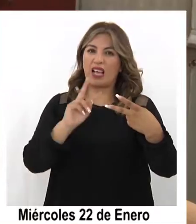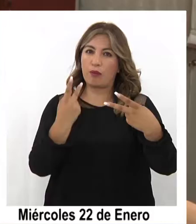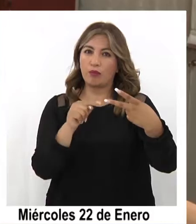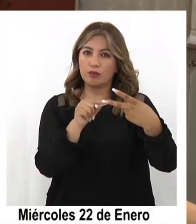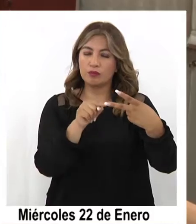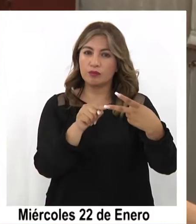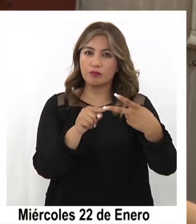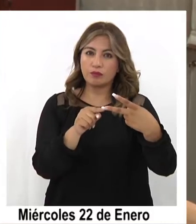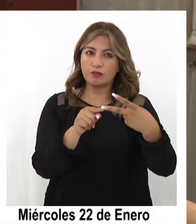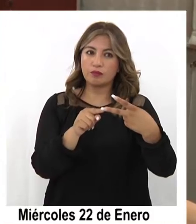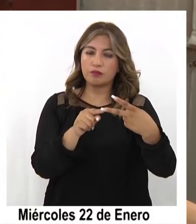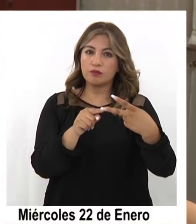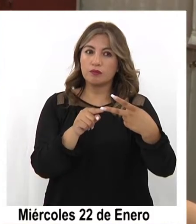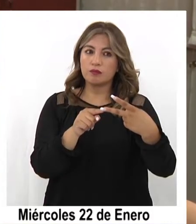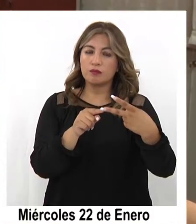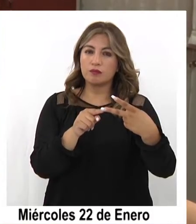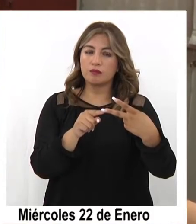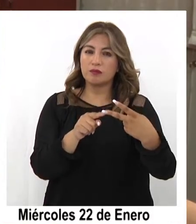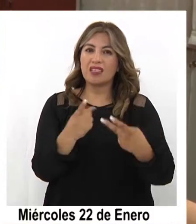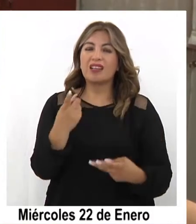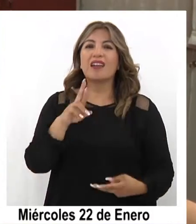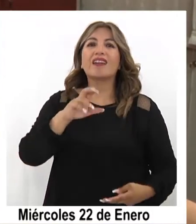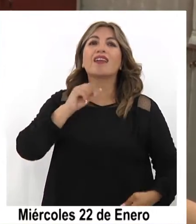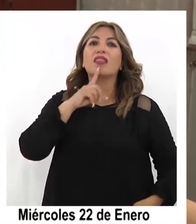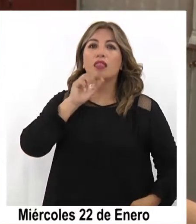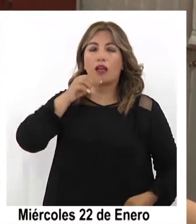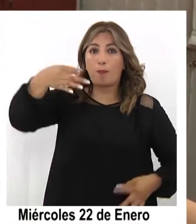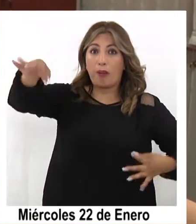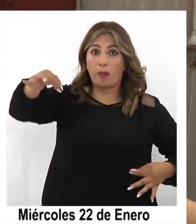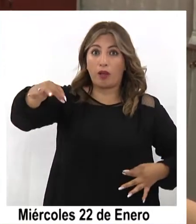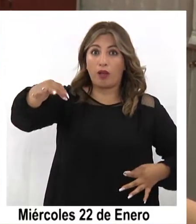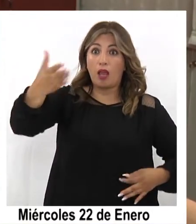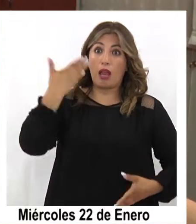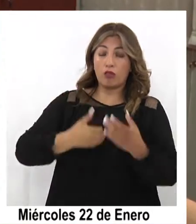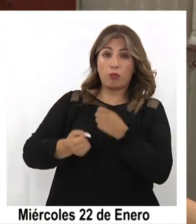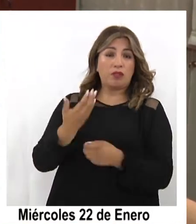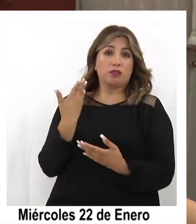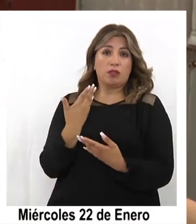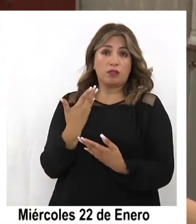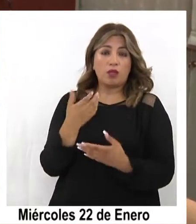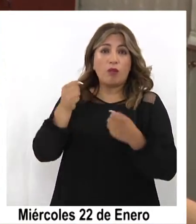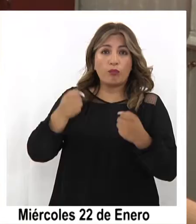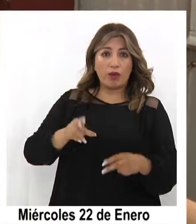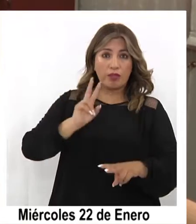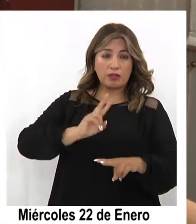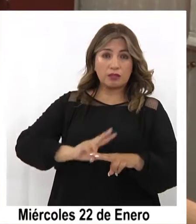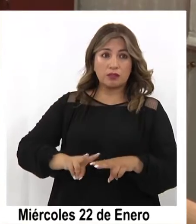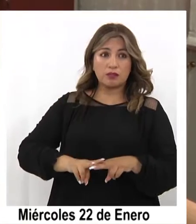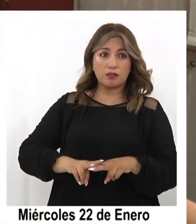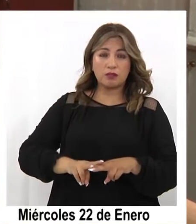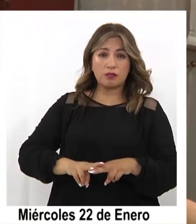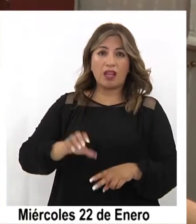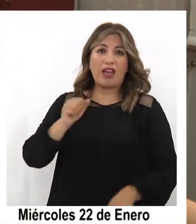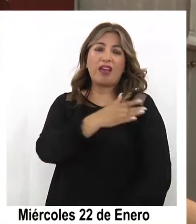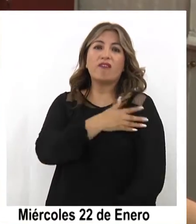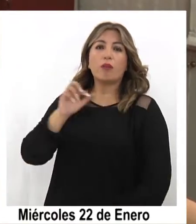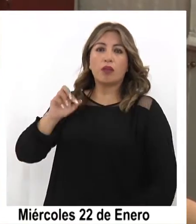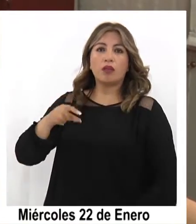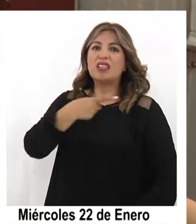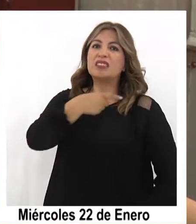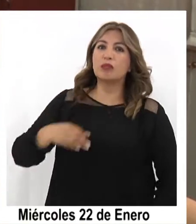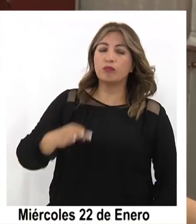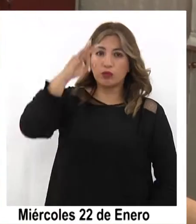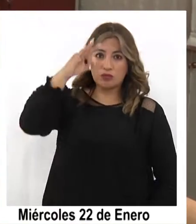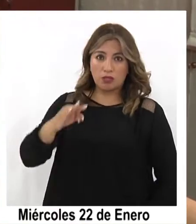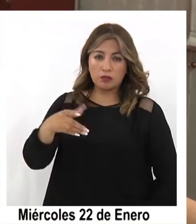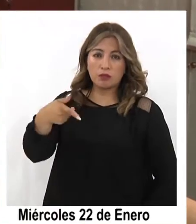tiene que ver con la declaración de renta. Hasta el año pasado se podrían hacer las cotizaciones previsionales